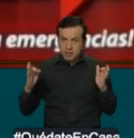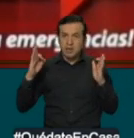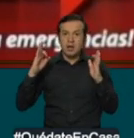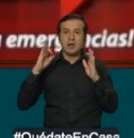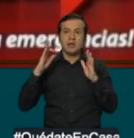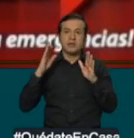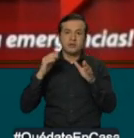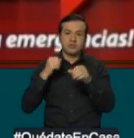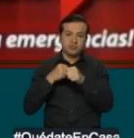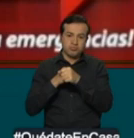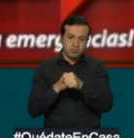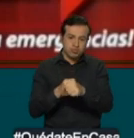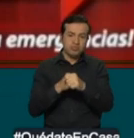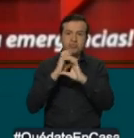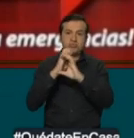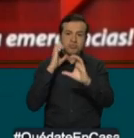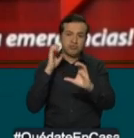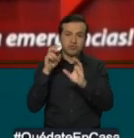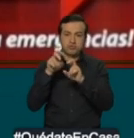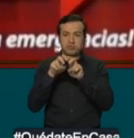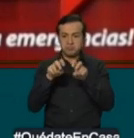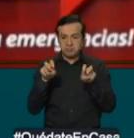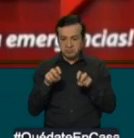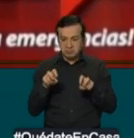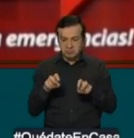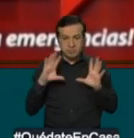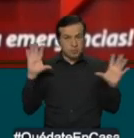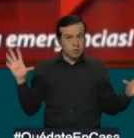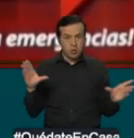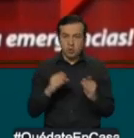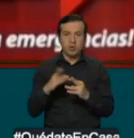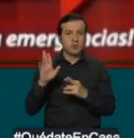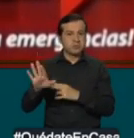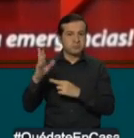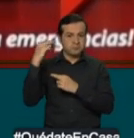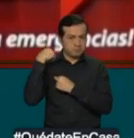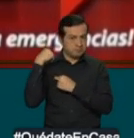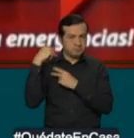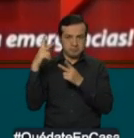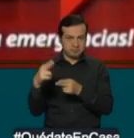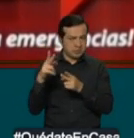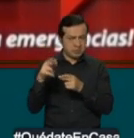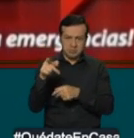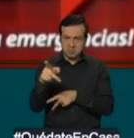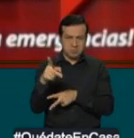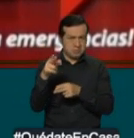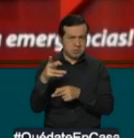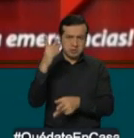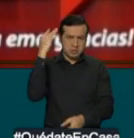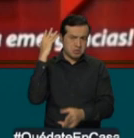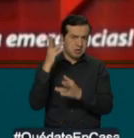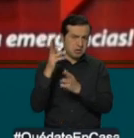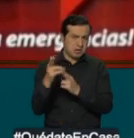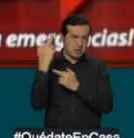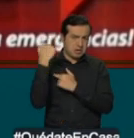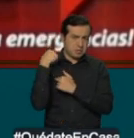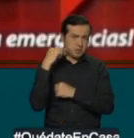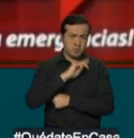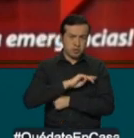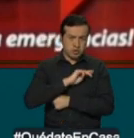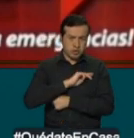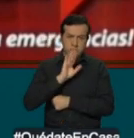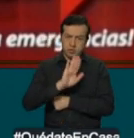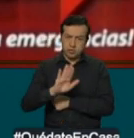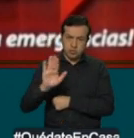dentro de los autobuses esas son las competencias principales las mismas que han sido siempre competencias de los gobiernos seccionales